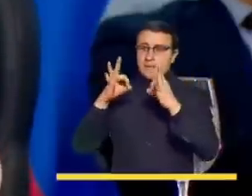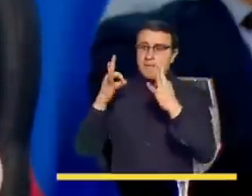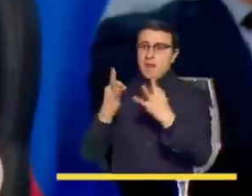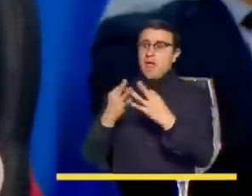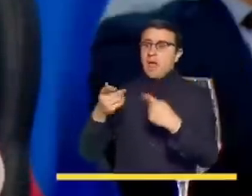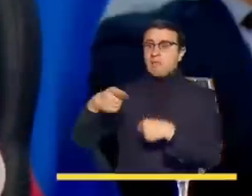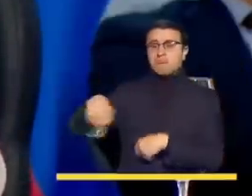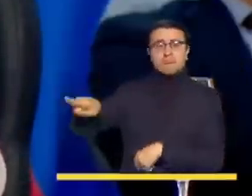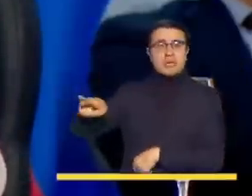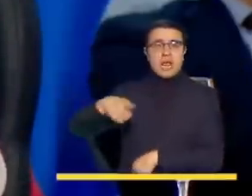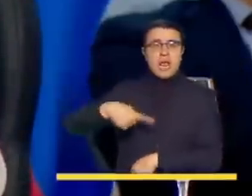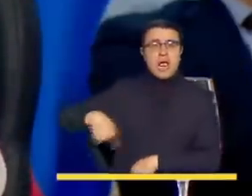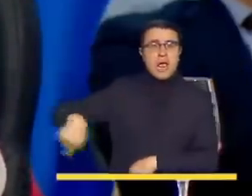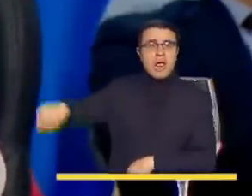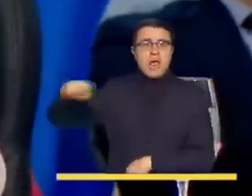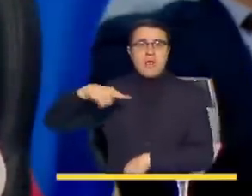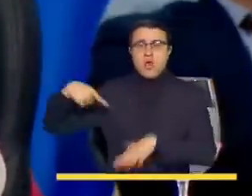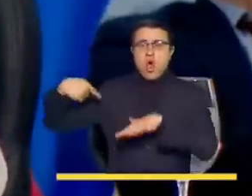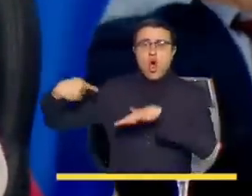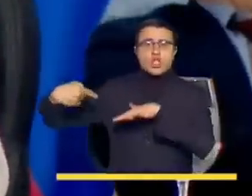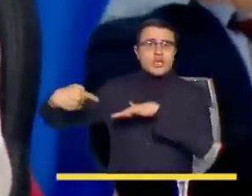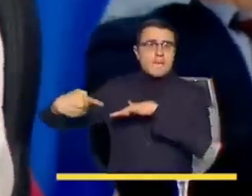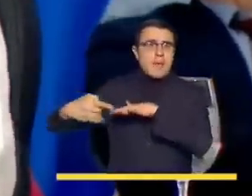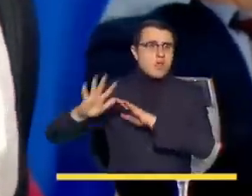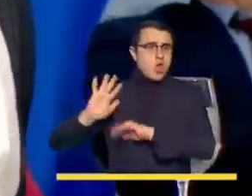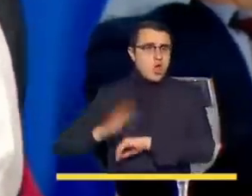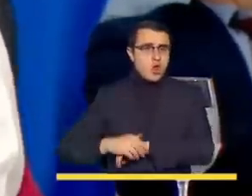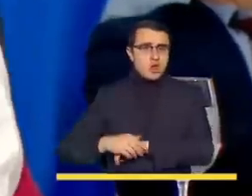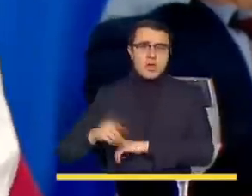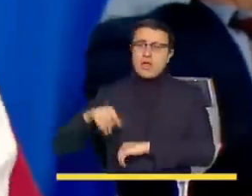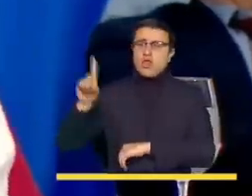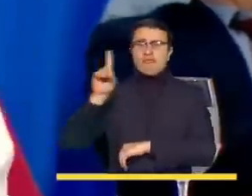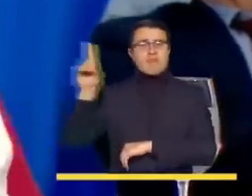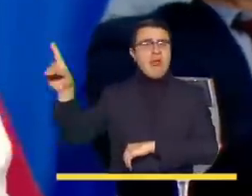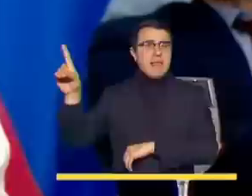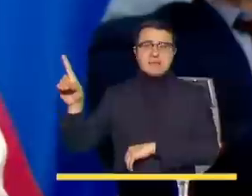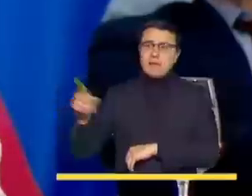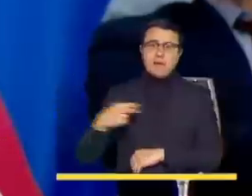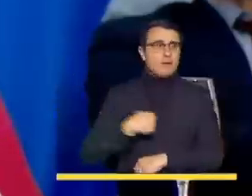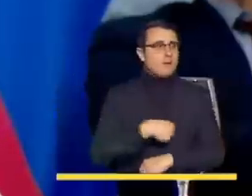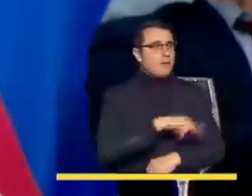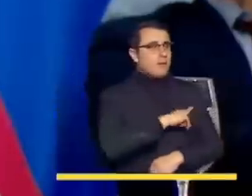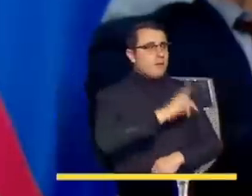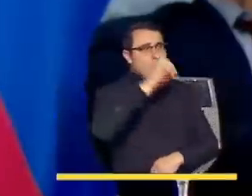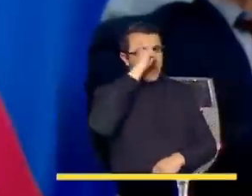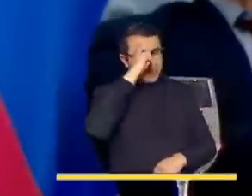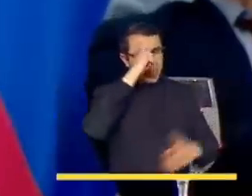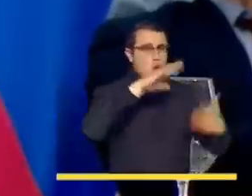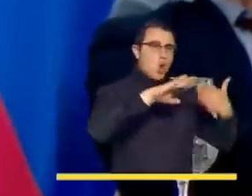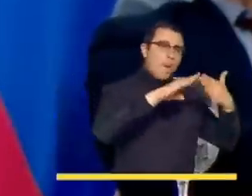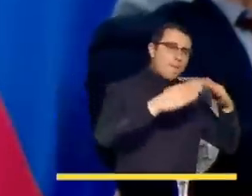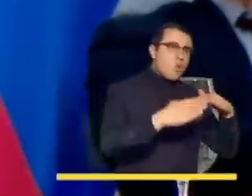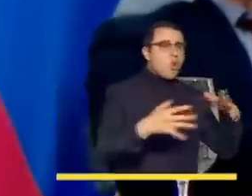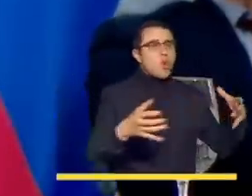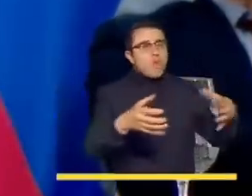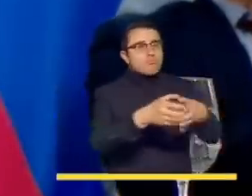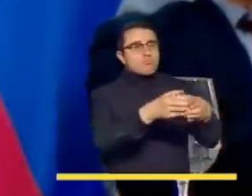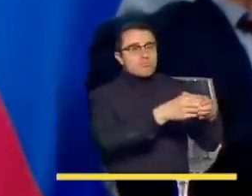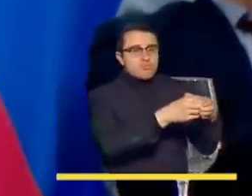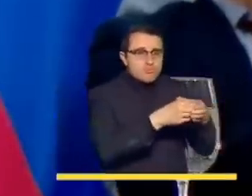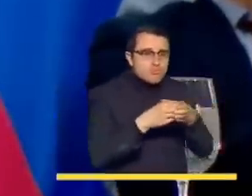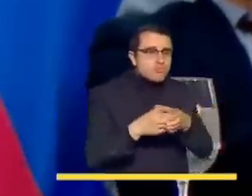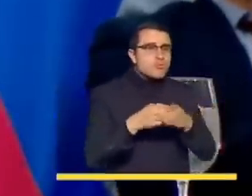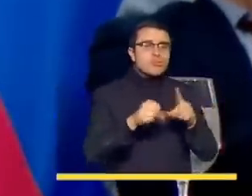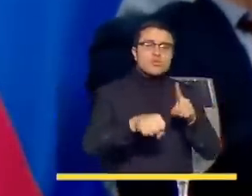derecha, al conservadurismo, y nosotros nos ocupamos de lo comunitario, de lo colectivo, de